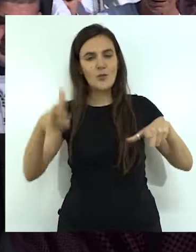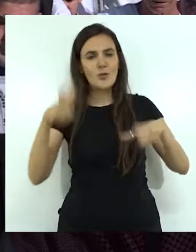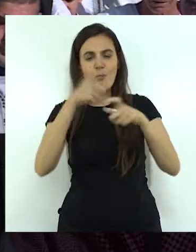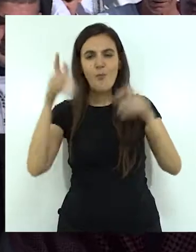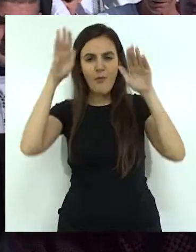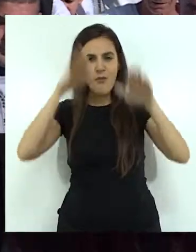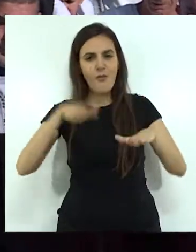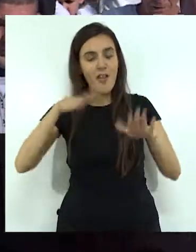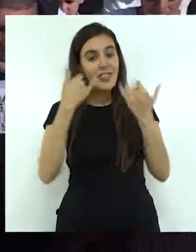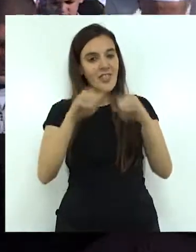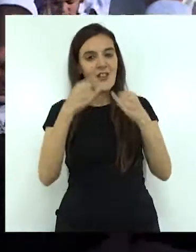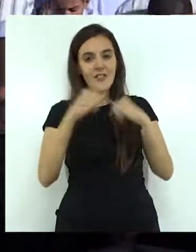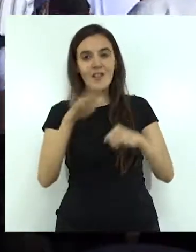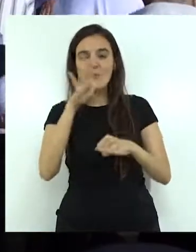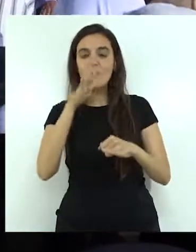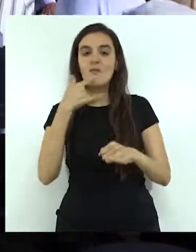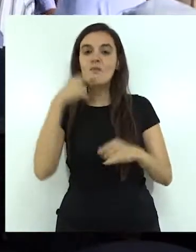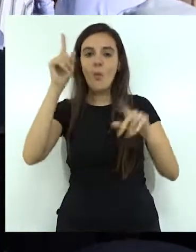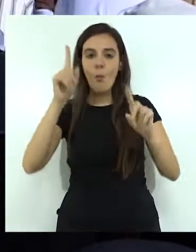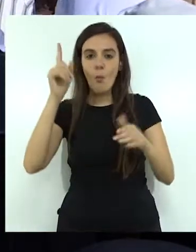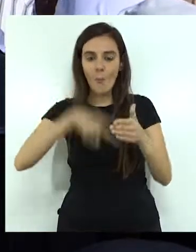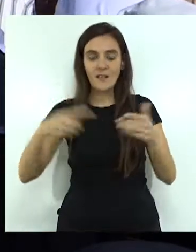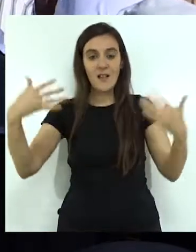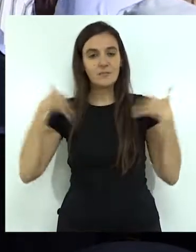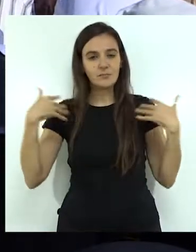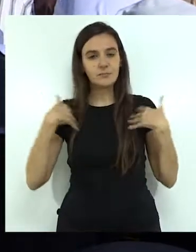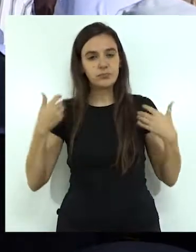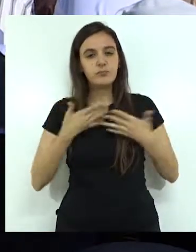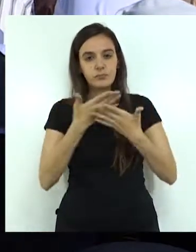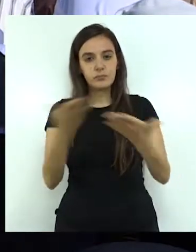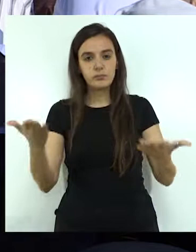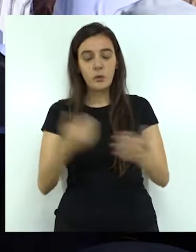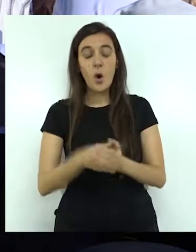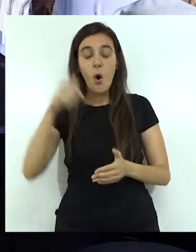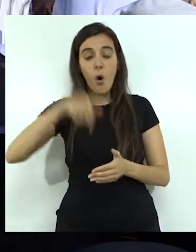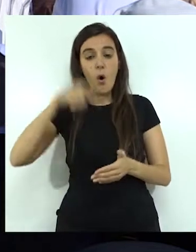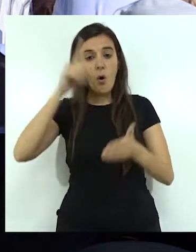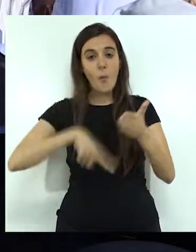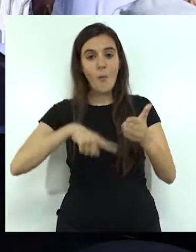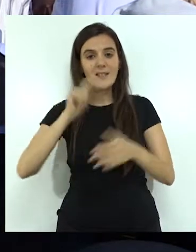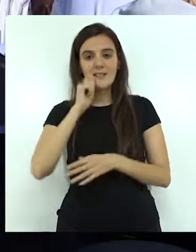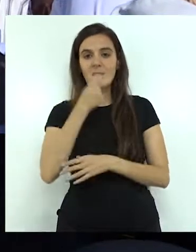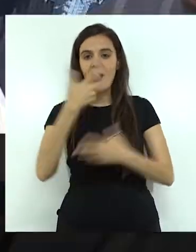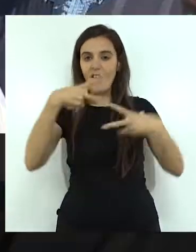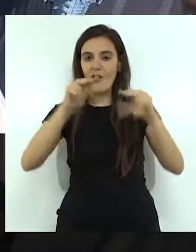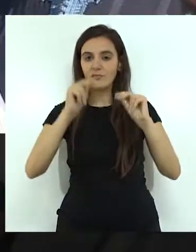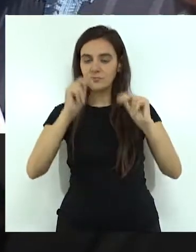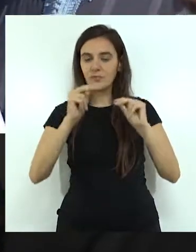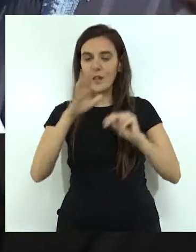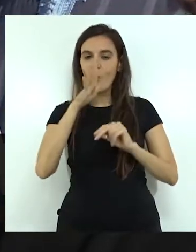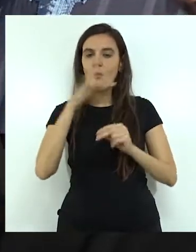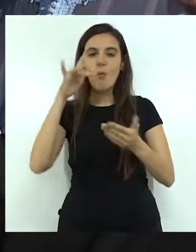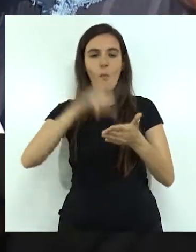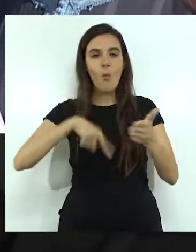celebración tras un mes de sacrificio y entrega que hoy se cierra el mes de la ayuda que es un mes en el que todos los